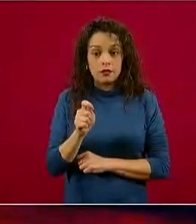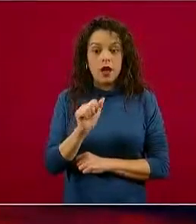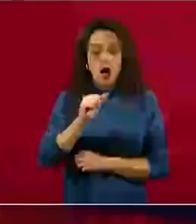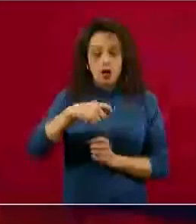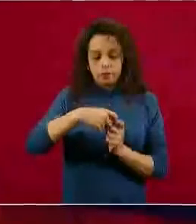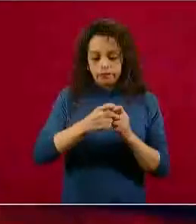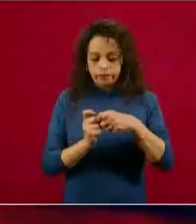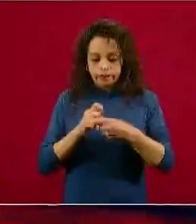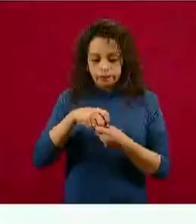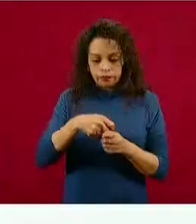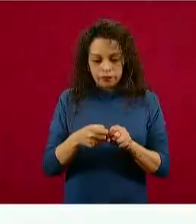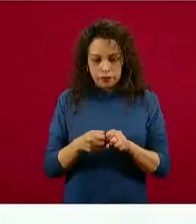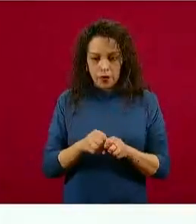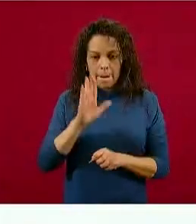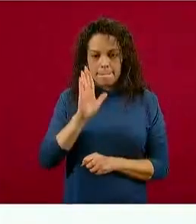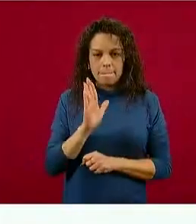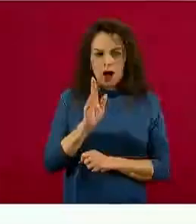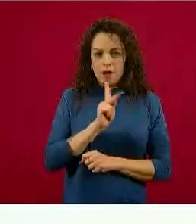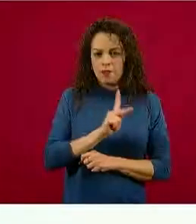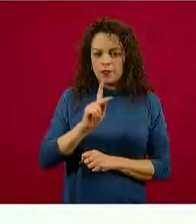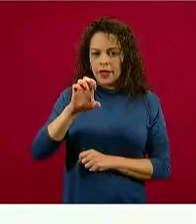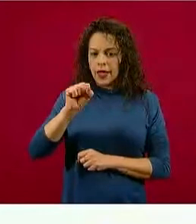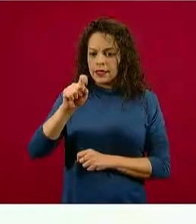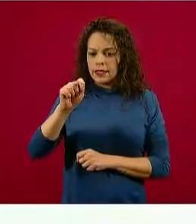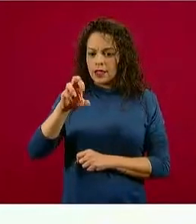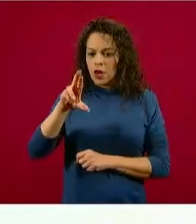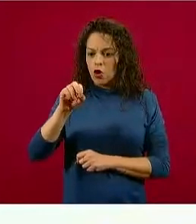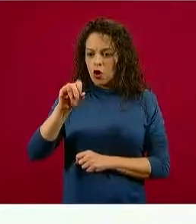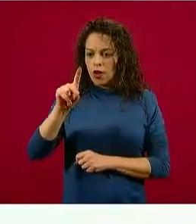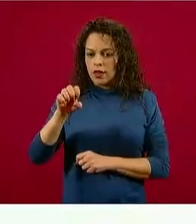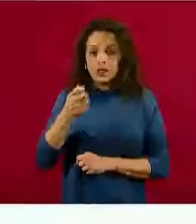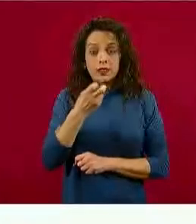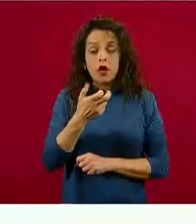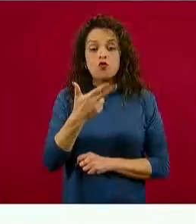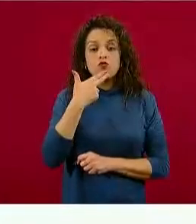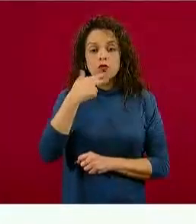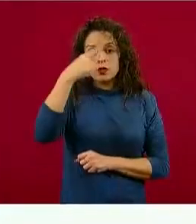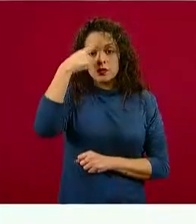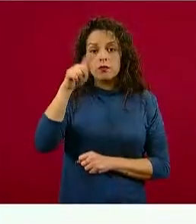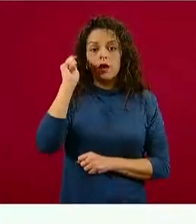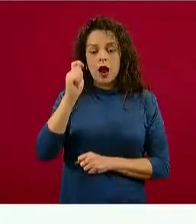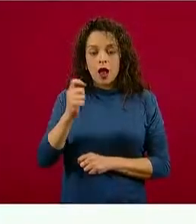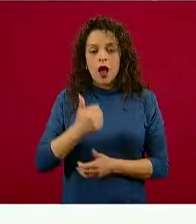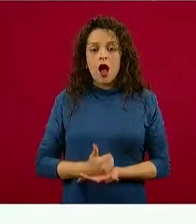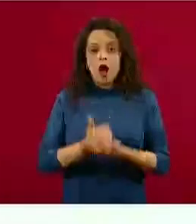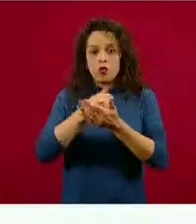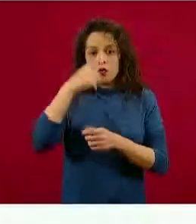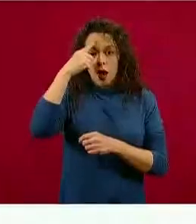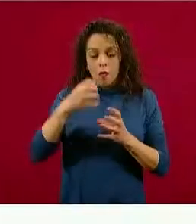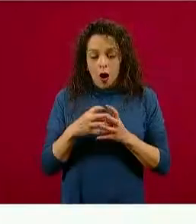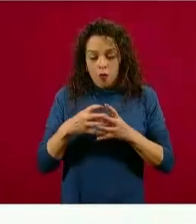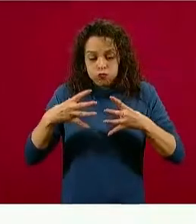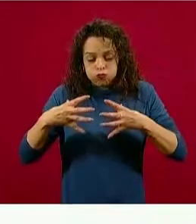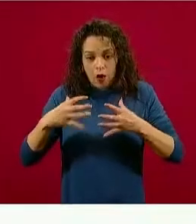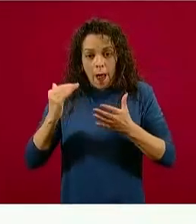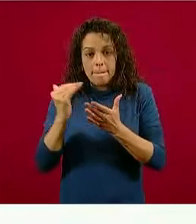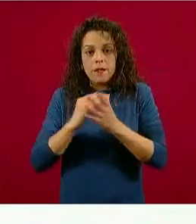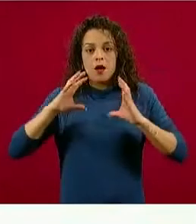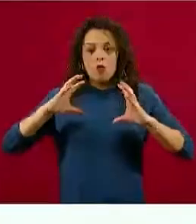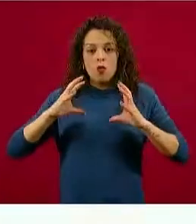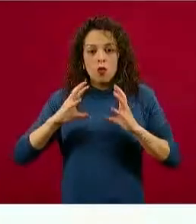de los esteroides, y este medicamento se utiliza como un antiinflamatorio muy potente, tiene múltiples